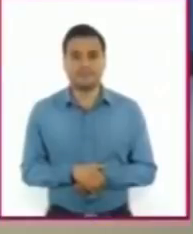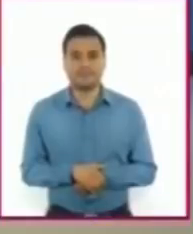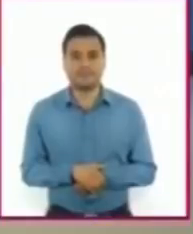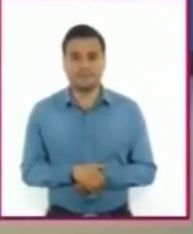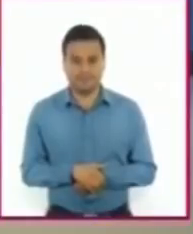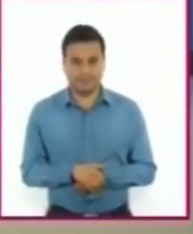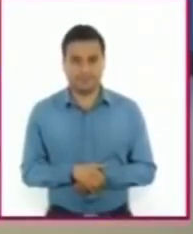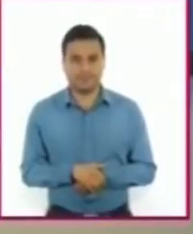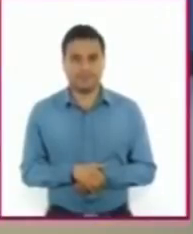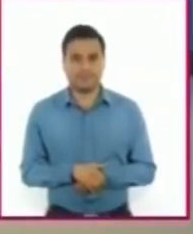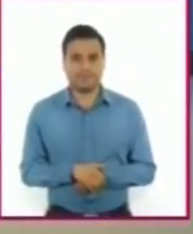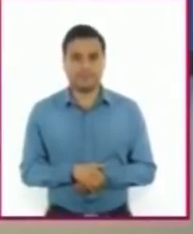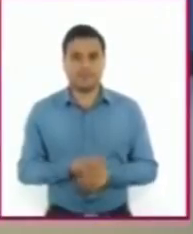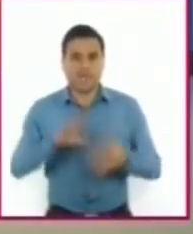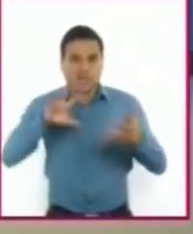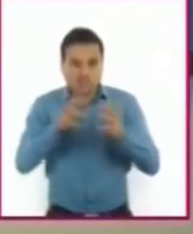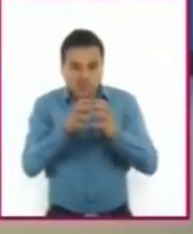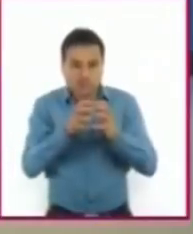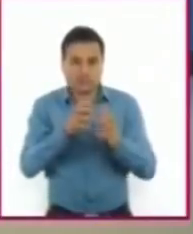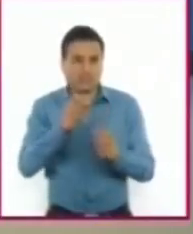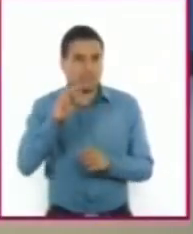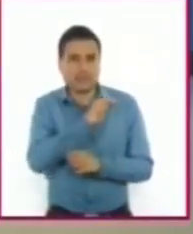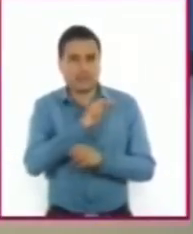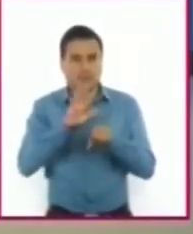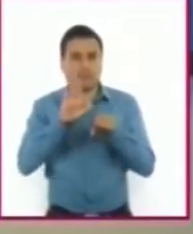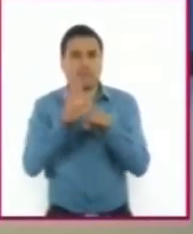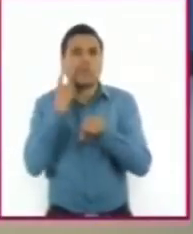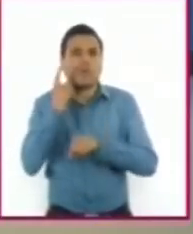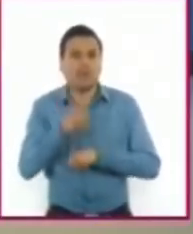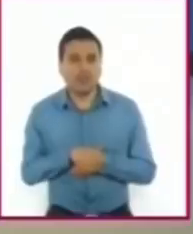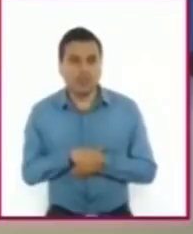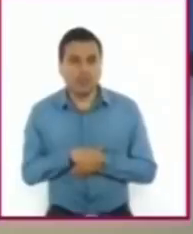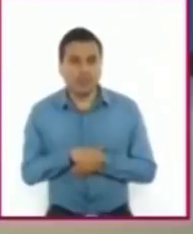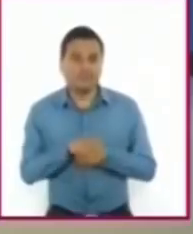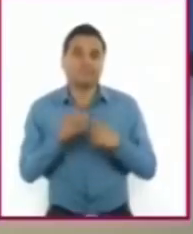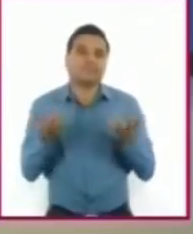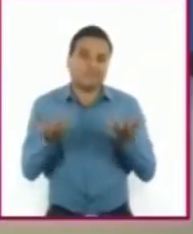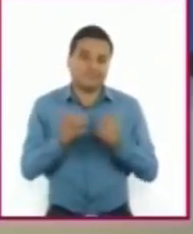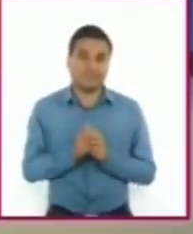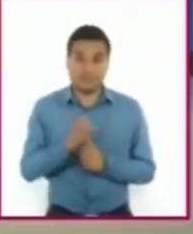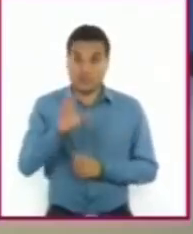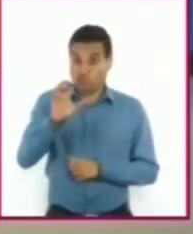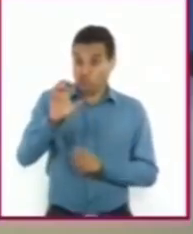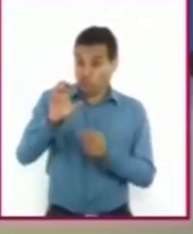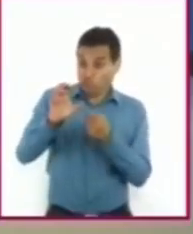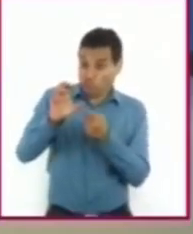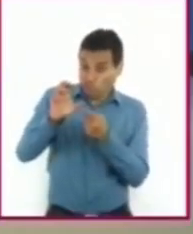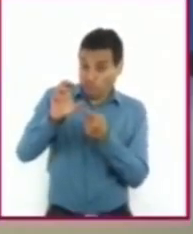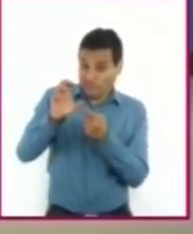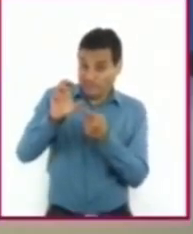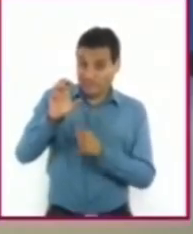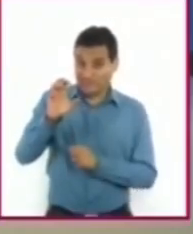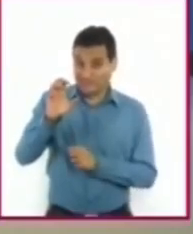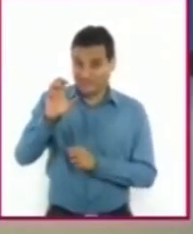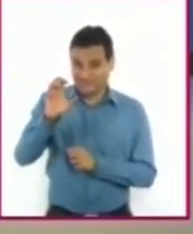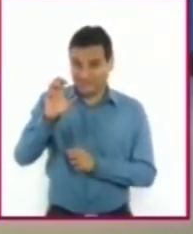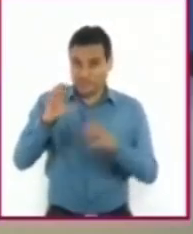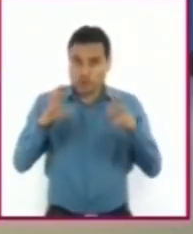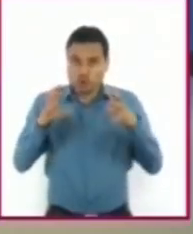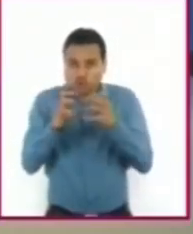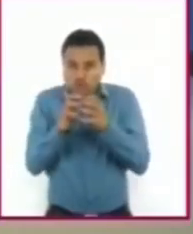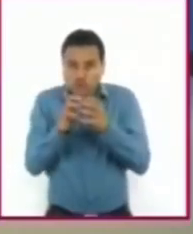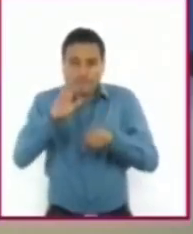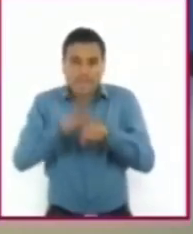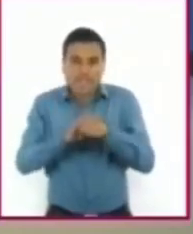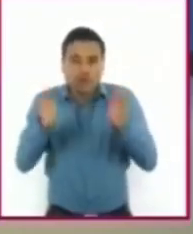La hoja arrugada cayó primero. ¿Por qué? Se debe a que el área en la bolita de papel es menor, por lo